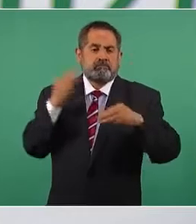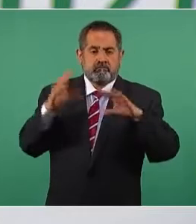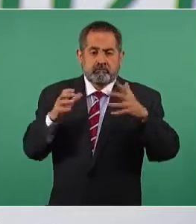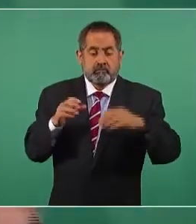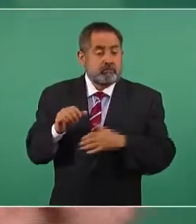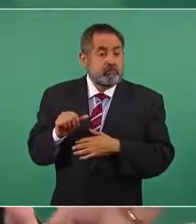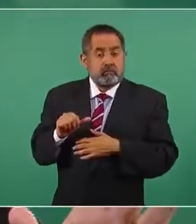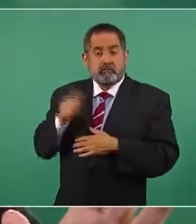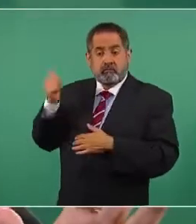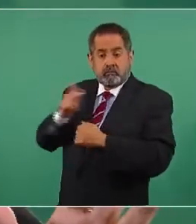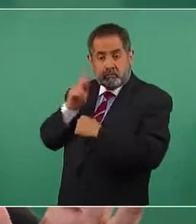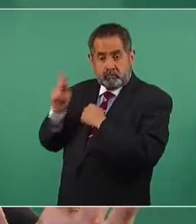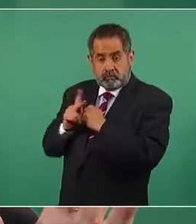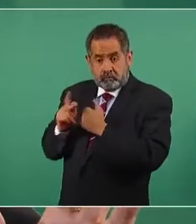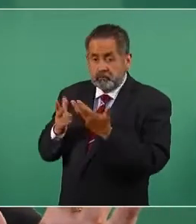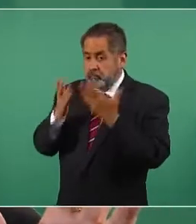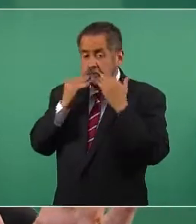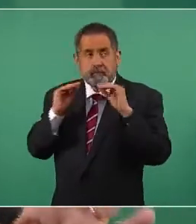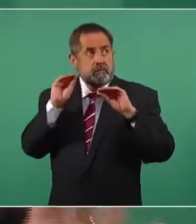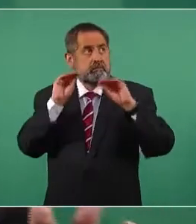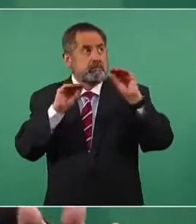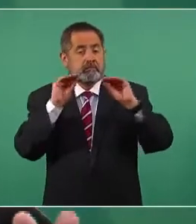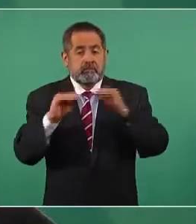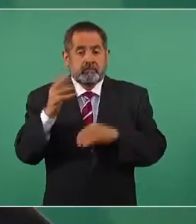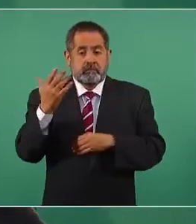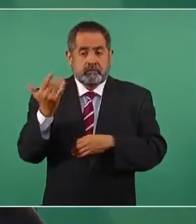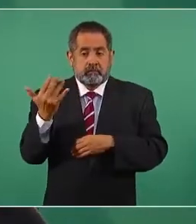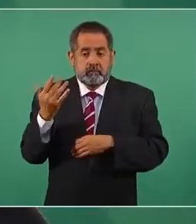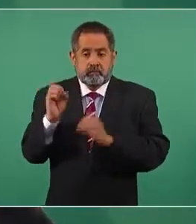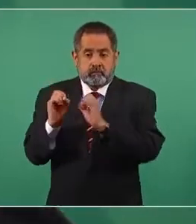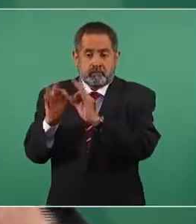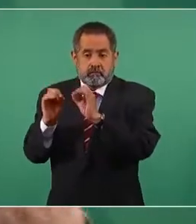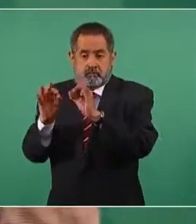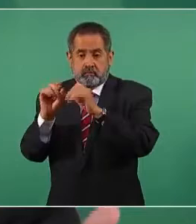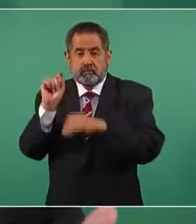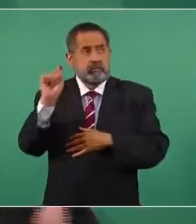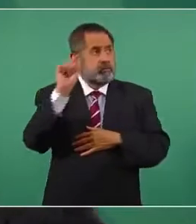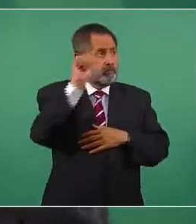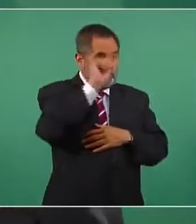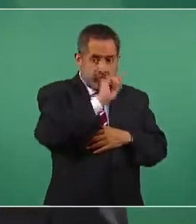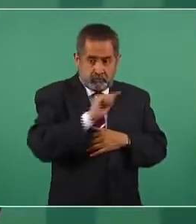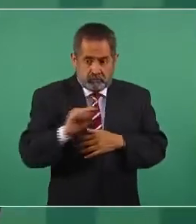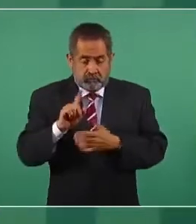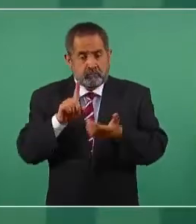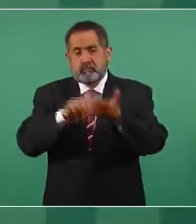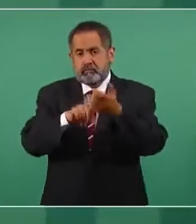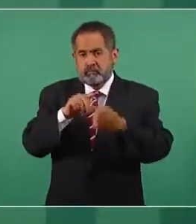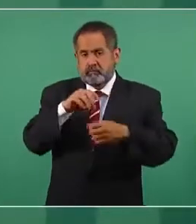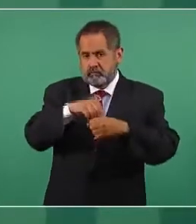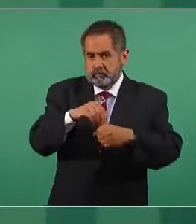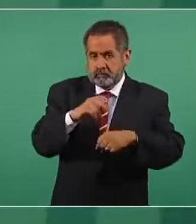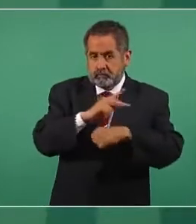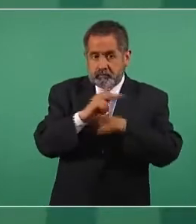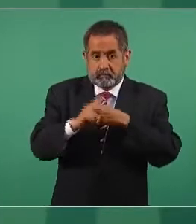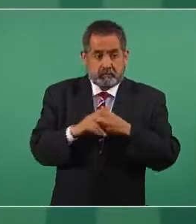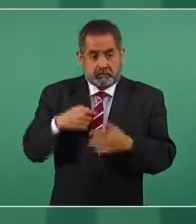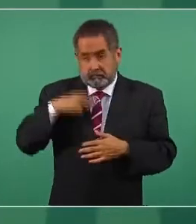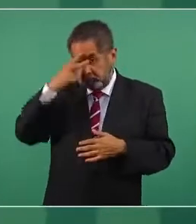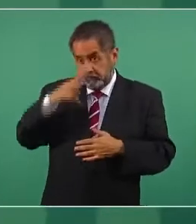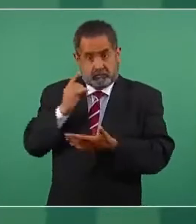ningún país que tenga 50 sedes consulares en otro país. México es el único que